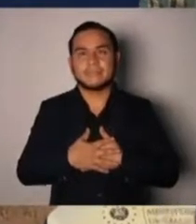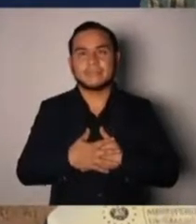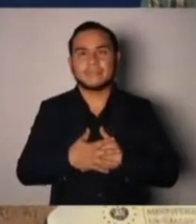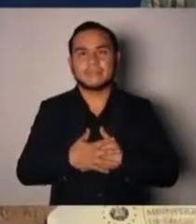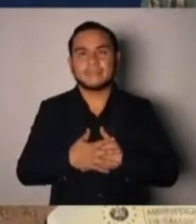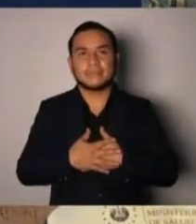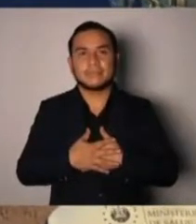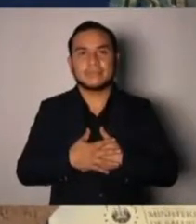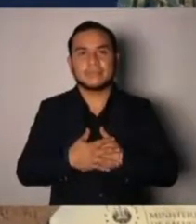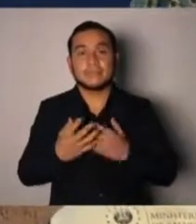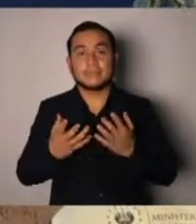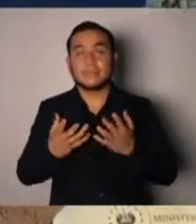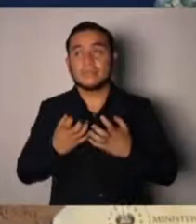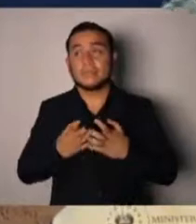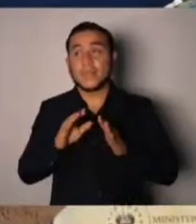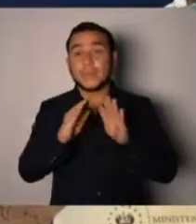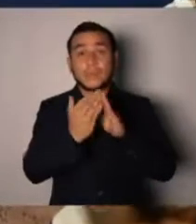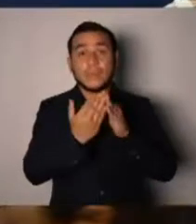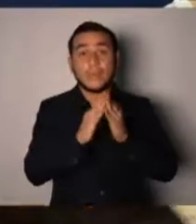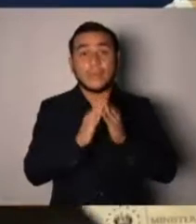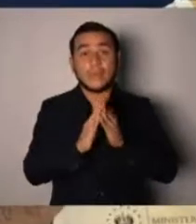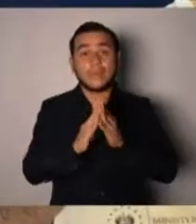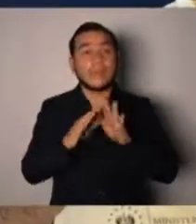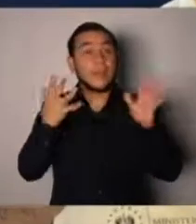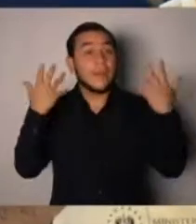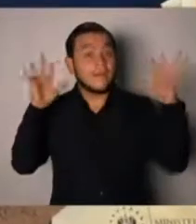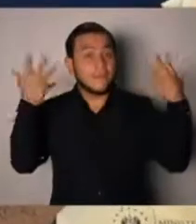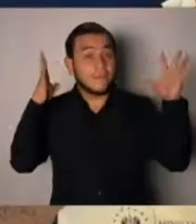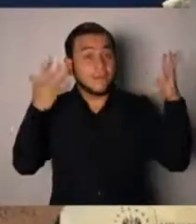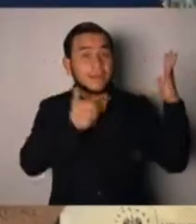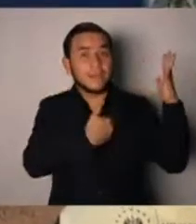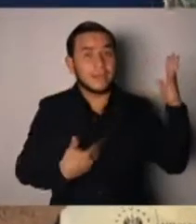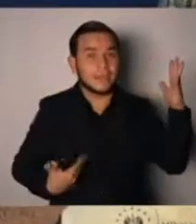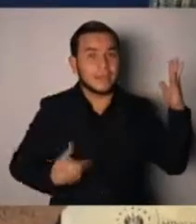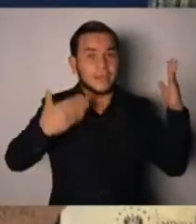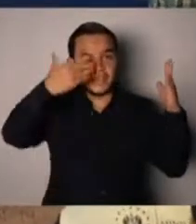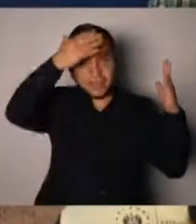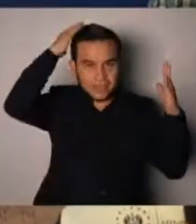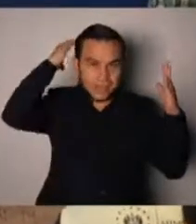quiero pedir primero a la comunidad un fuertísimo aplauso para nuestro presidente